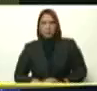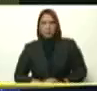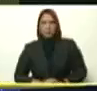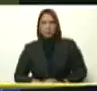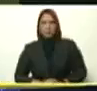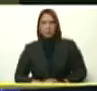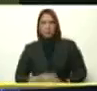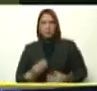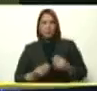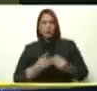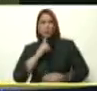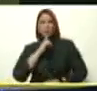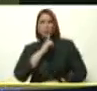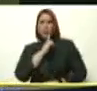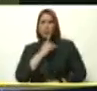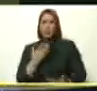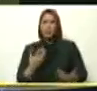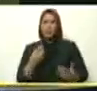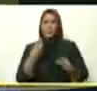¿Cómo es que llaman? Mensaje a García.